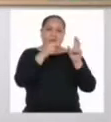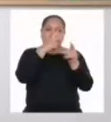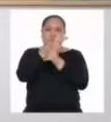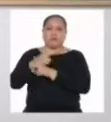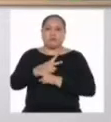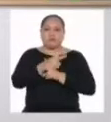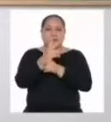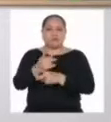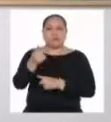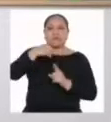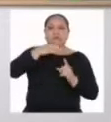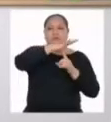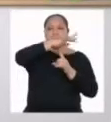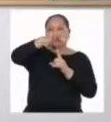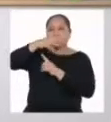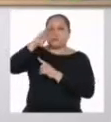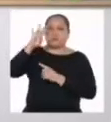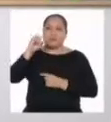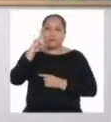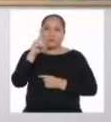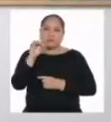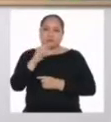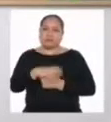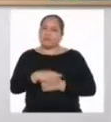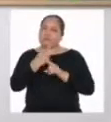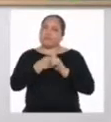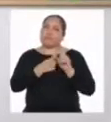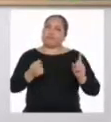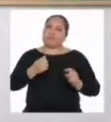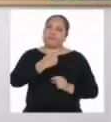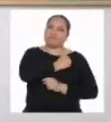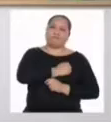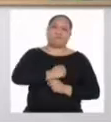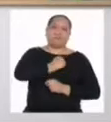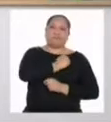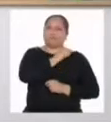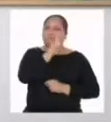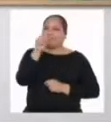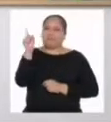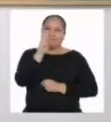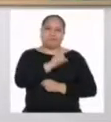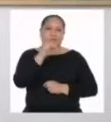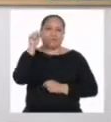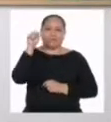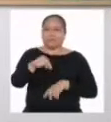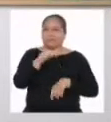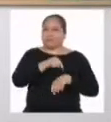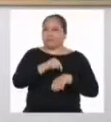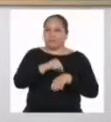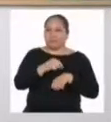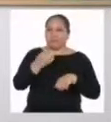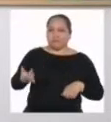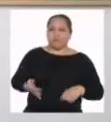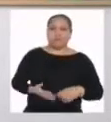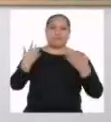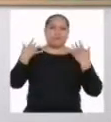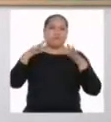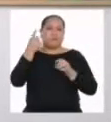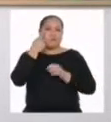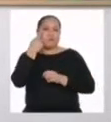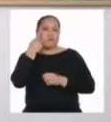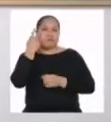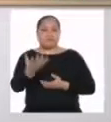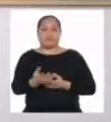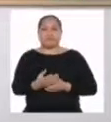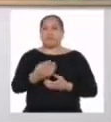para cuidar nuestra biodiversidad, pero lastimosamente no es así. Aún en estos tiempos en los que conocemos